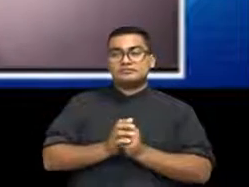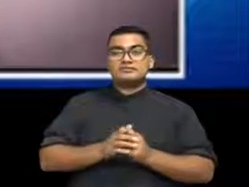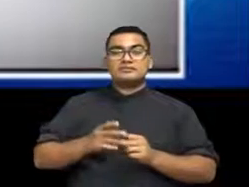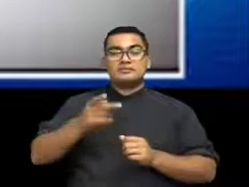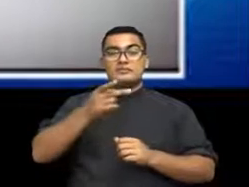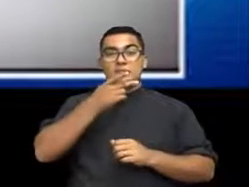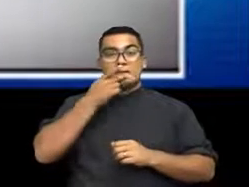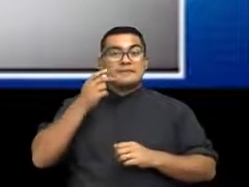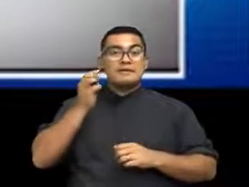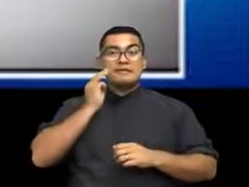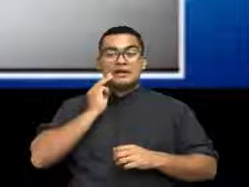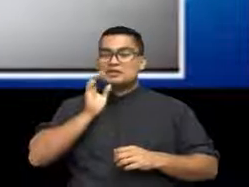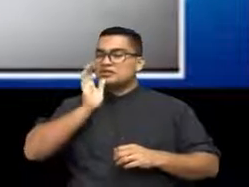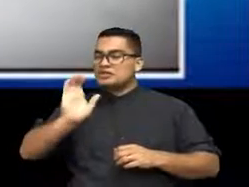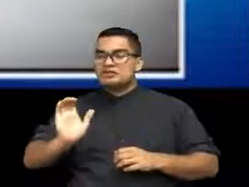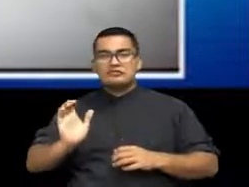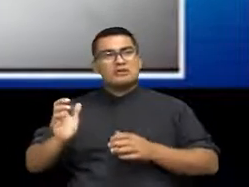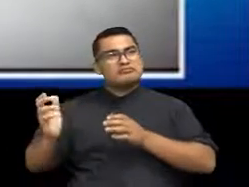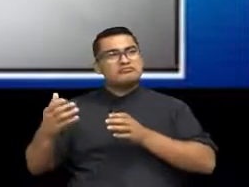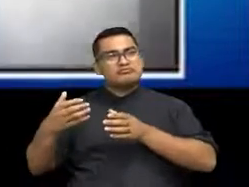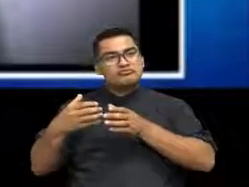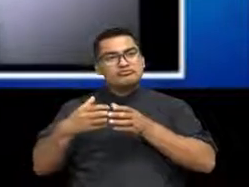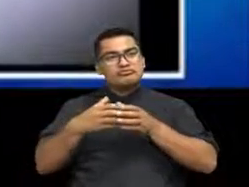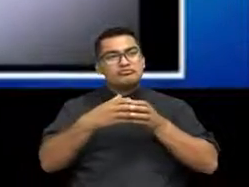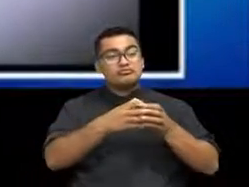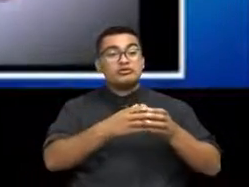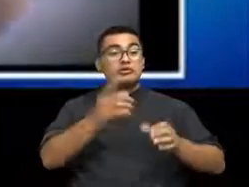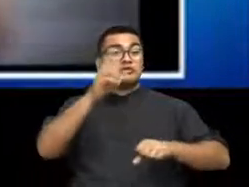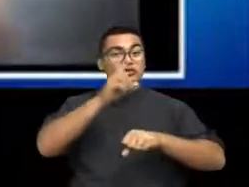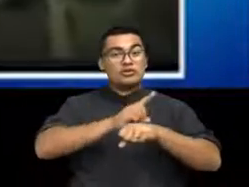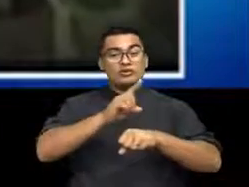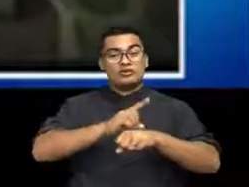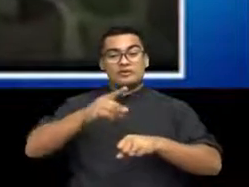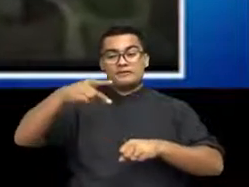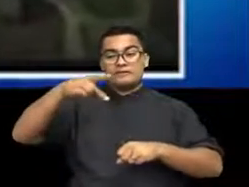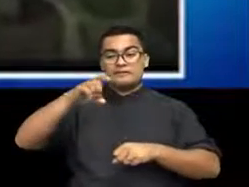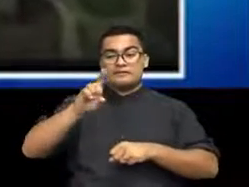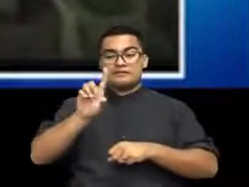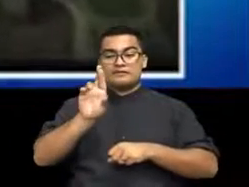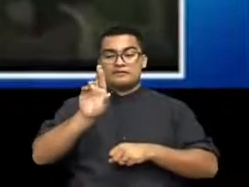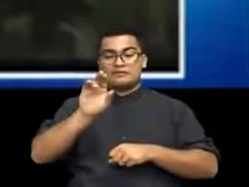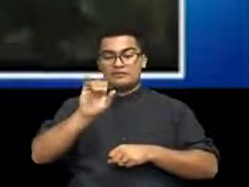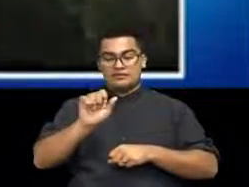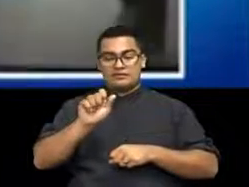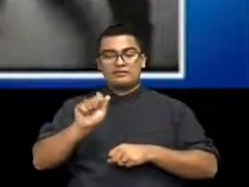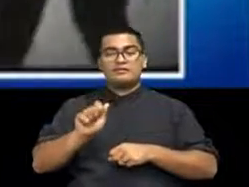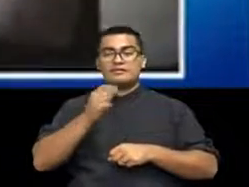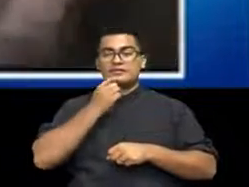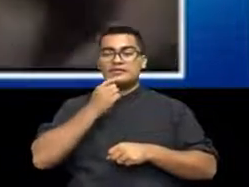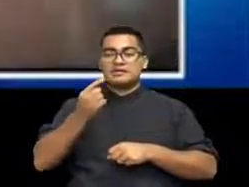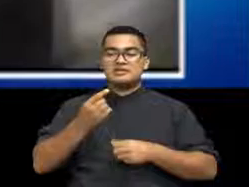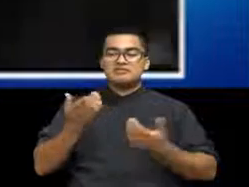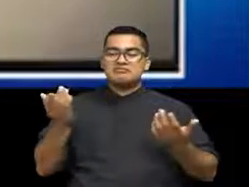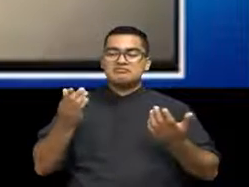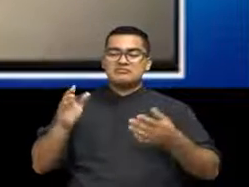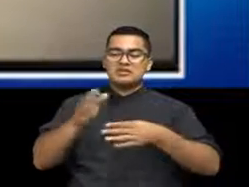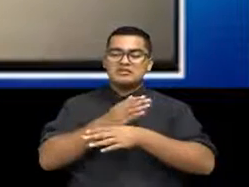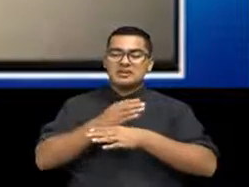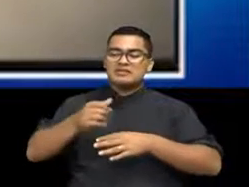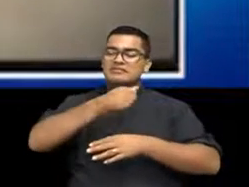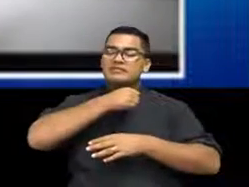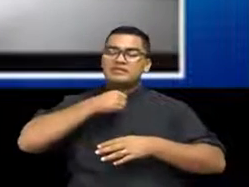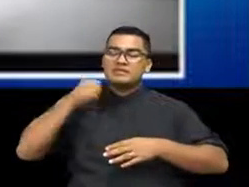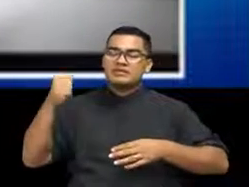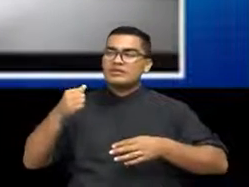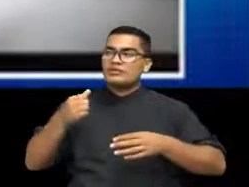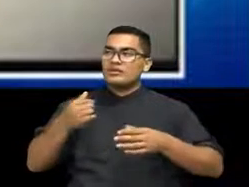pediatra por todos los síntomas que hemos tenido, nosotros abordamos esa enfermedad realizando las diferentes pruebas.